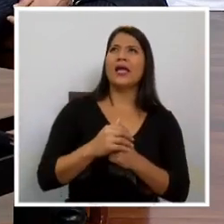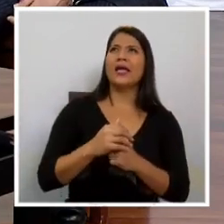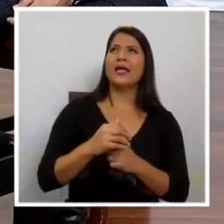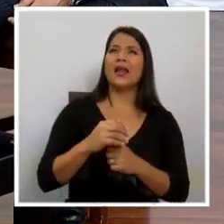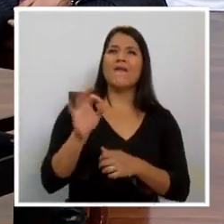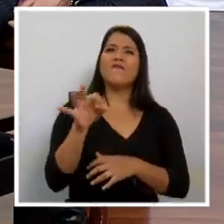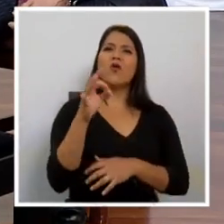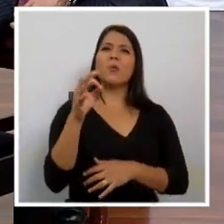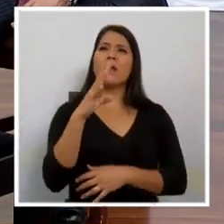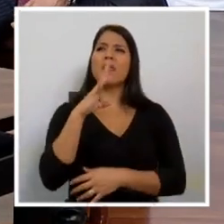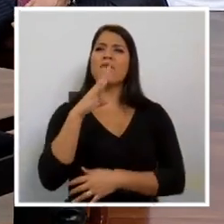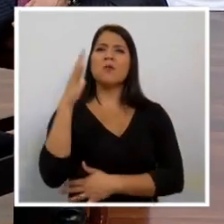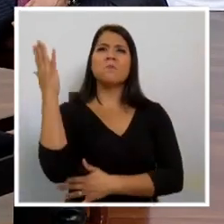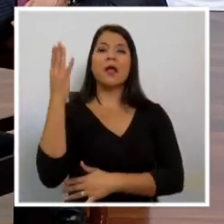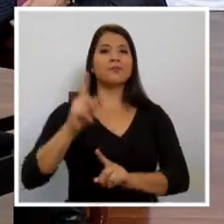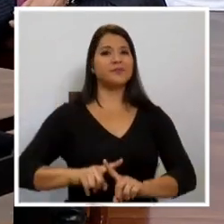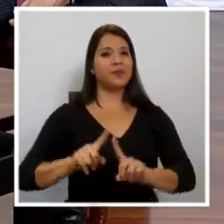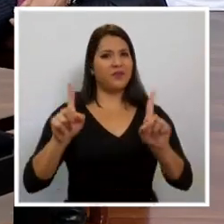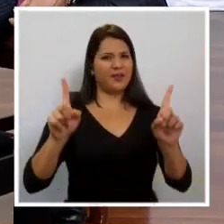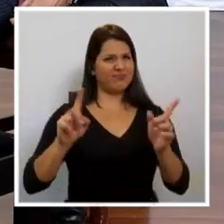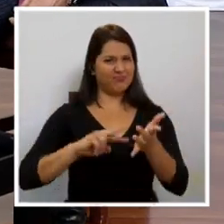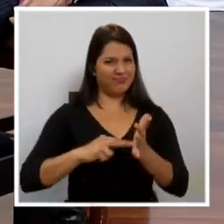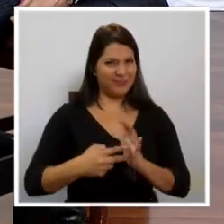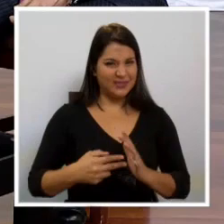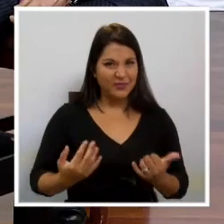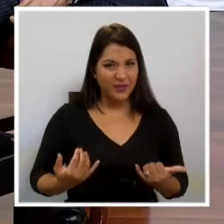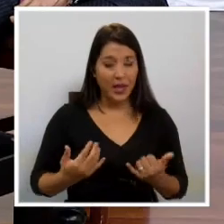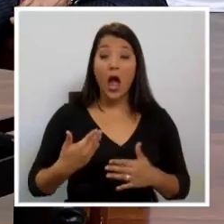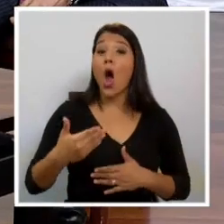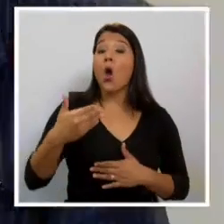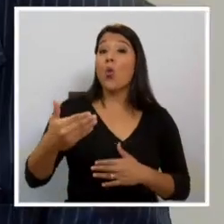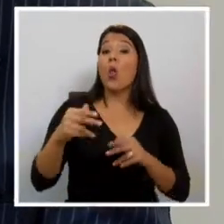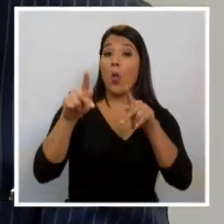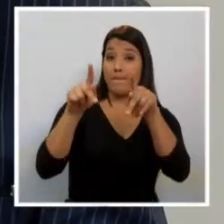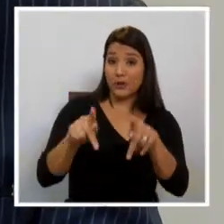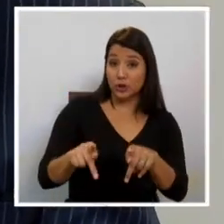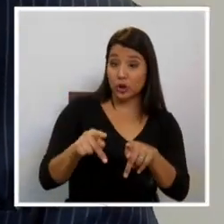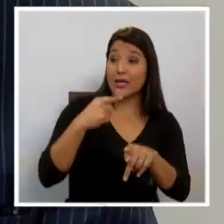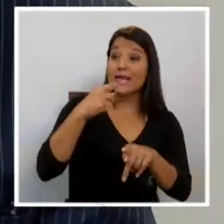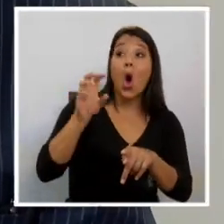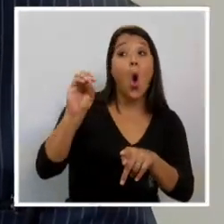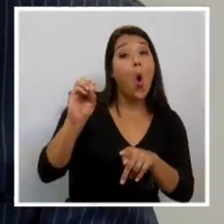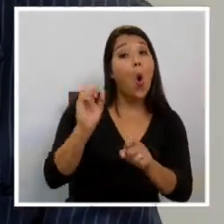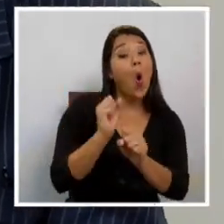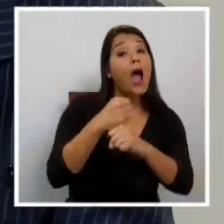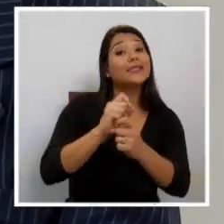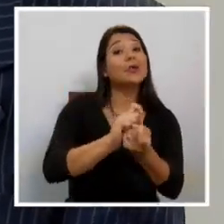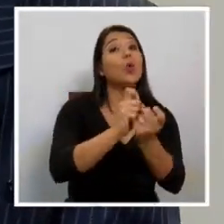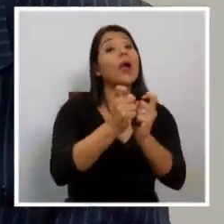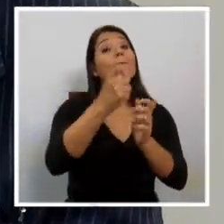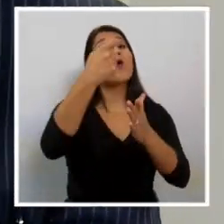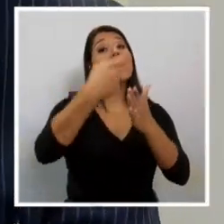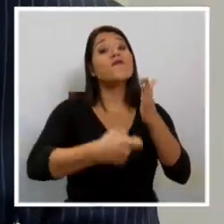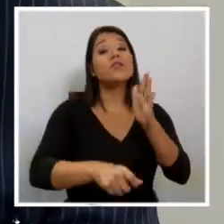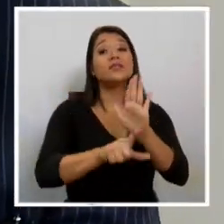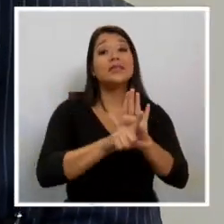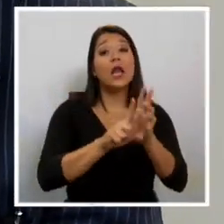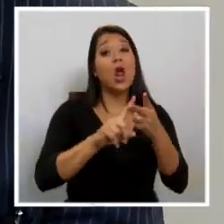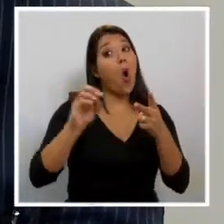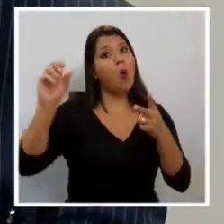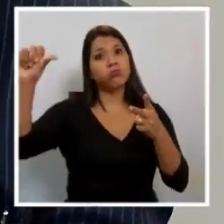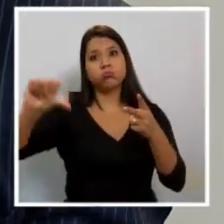diferente. ¿A qué me refiero? Cuando a la gente se les dijo, o hacemos una reforma fiscal o vamos al